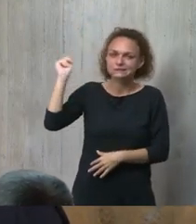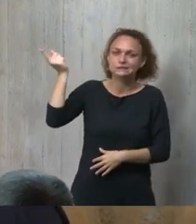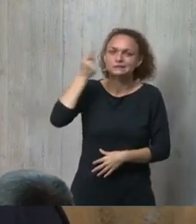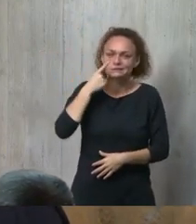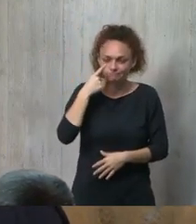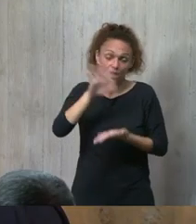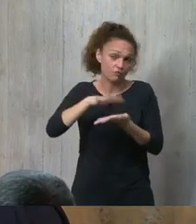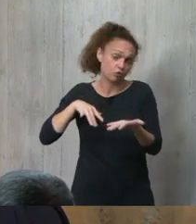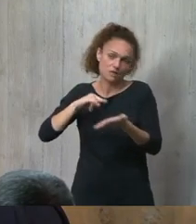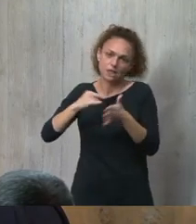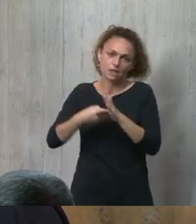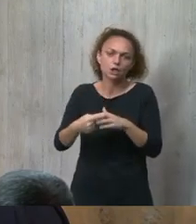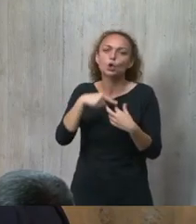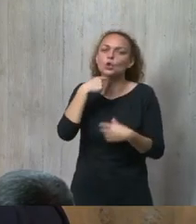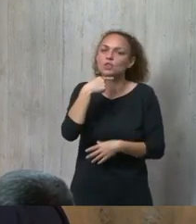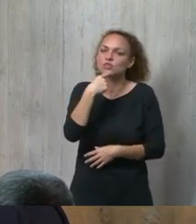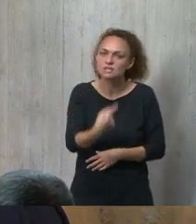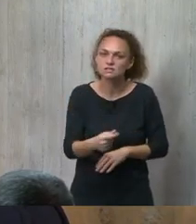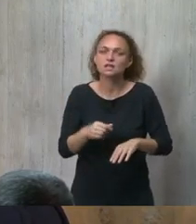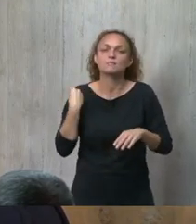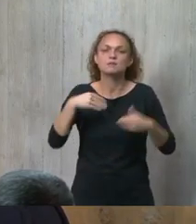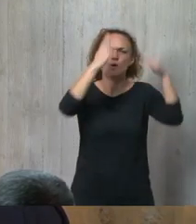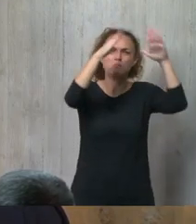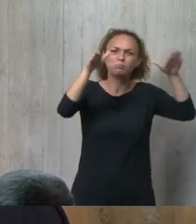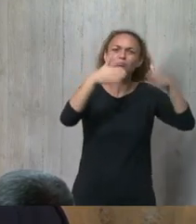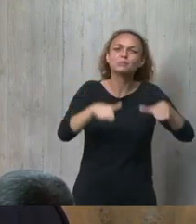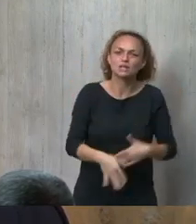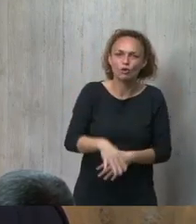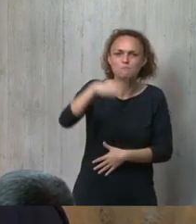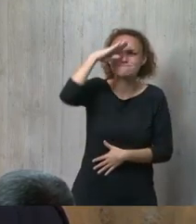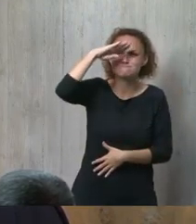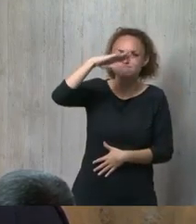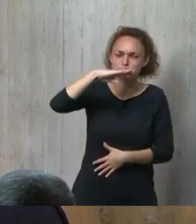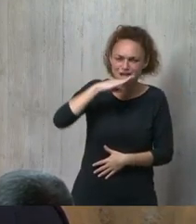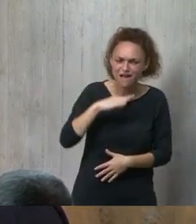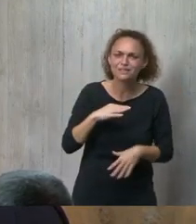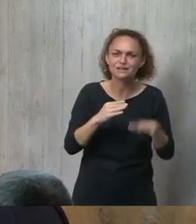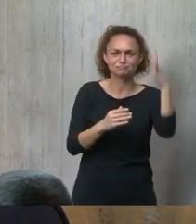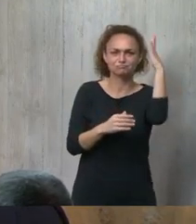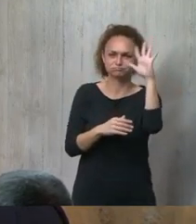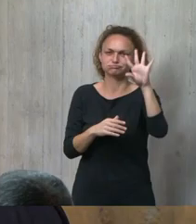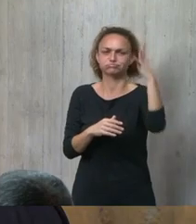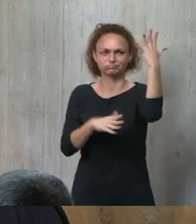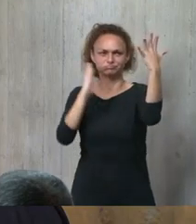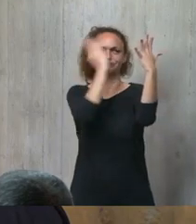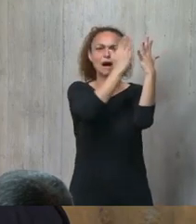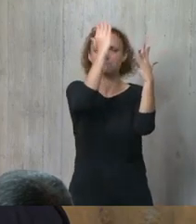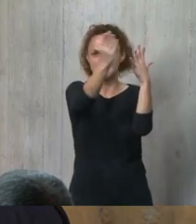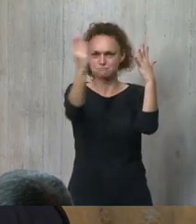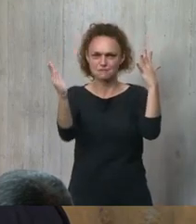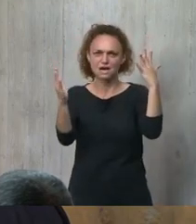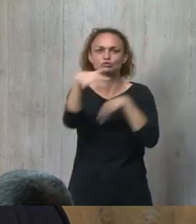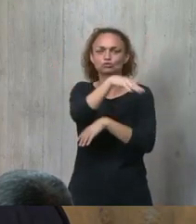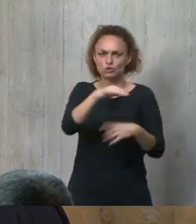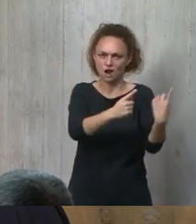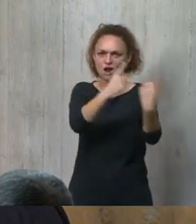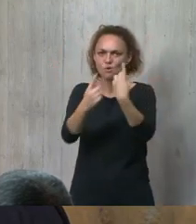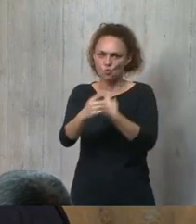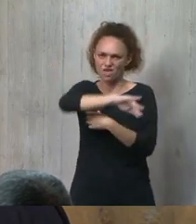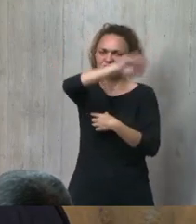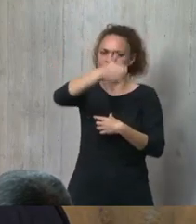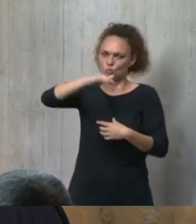técnicos, que también ha habido afecciones a pinos padres y en algunas zonas concretas del monte. Como decía el